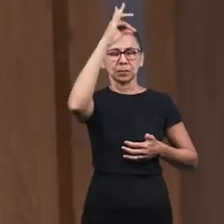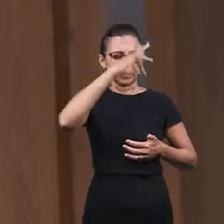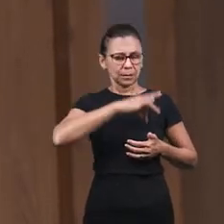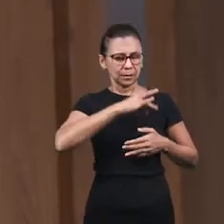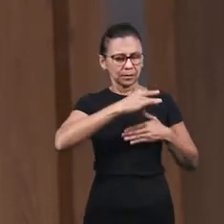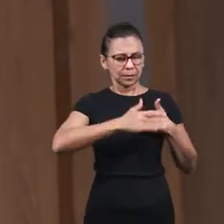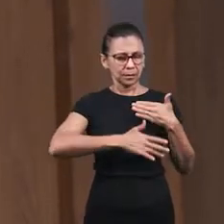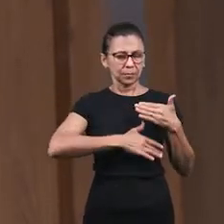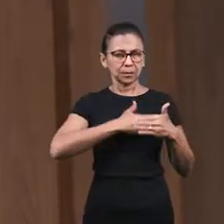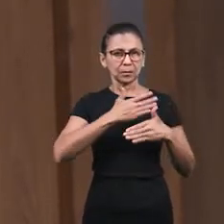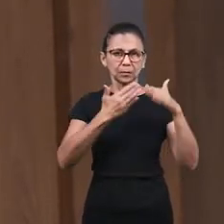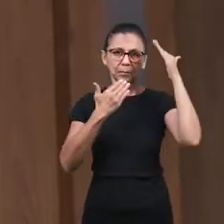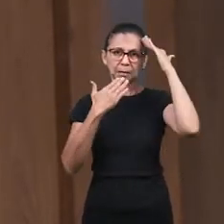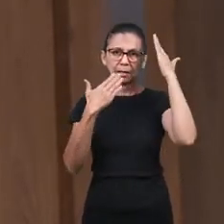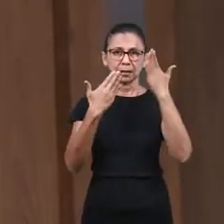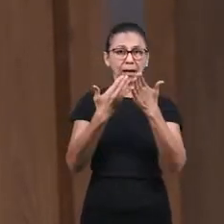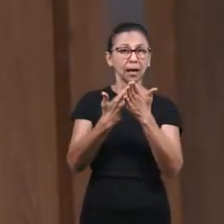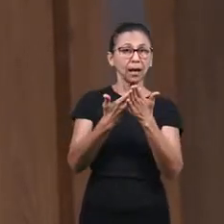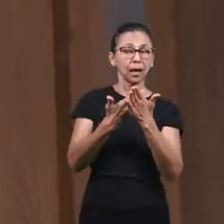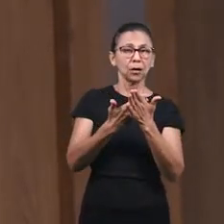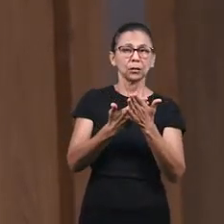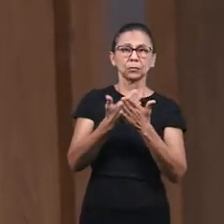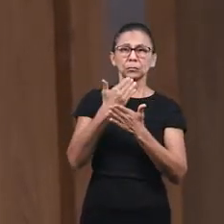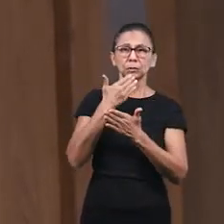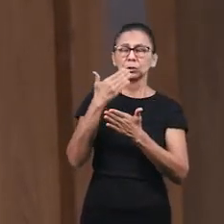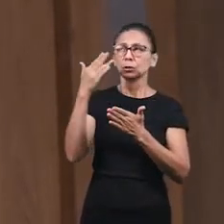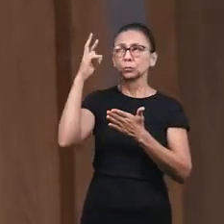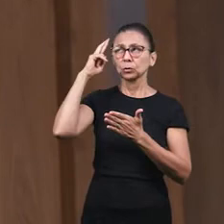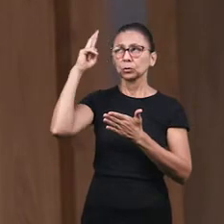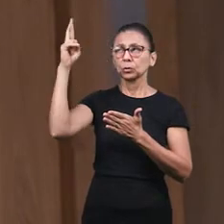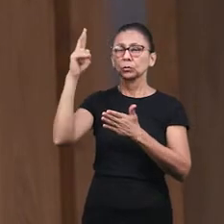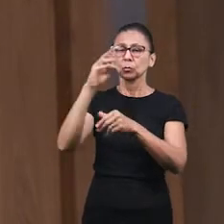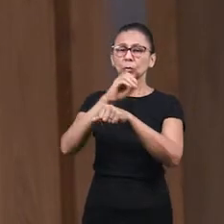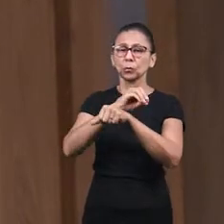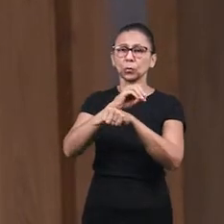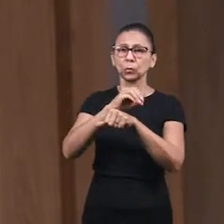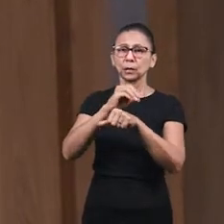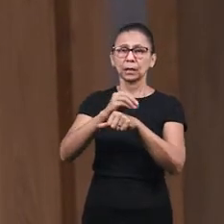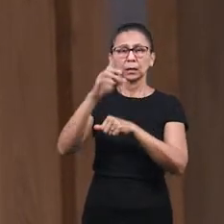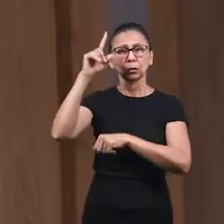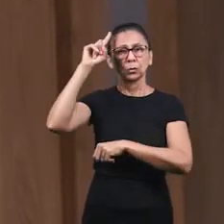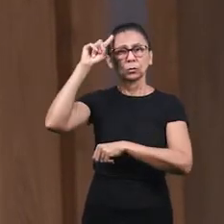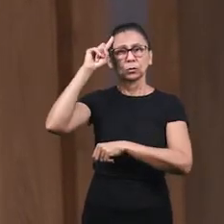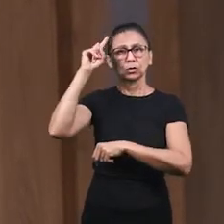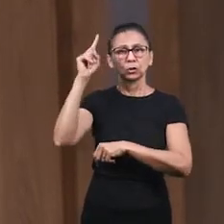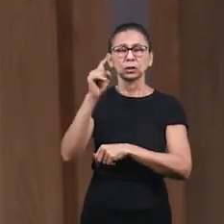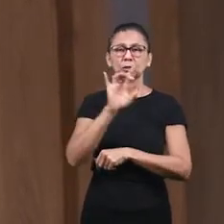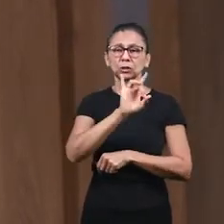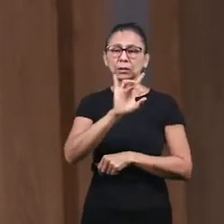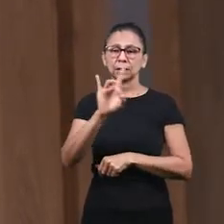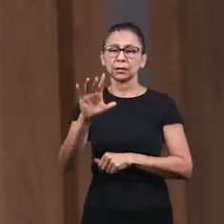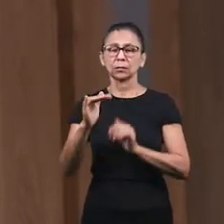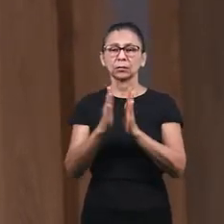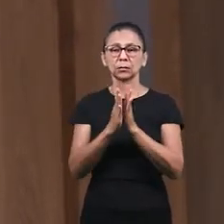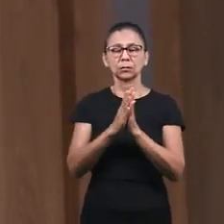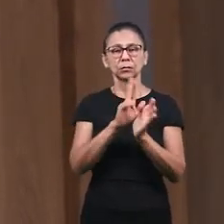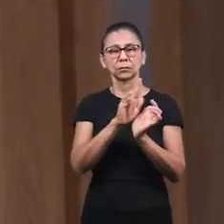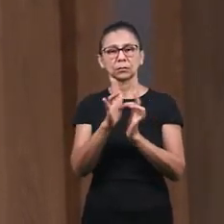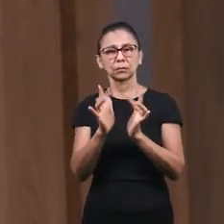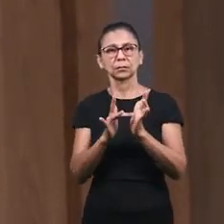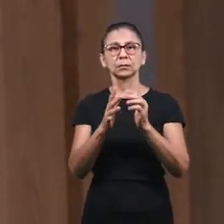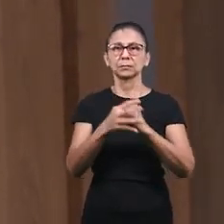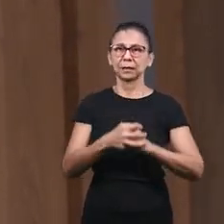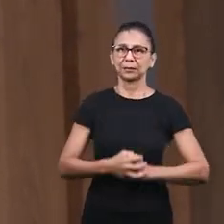Santo Espíritu. Gracias por esta clase. El Señor esté con nosotros todos los días. Oramos así